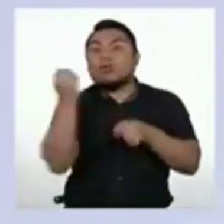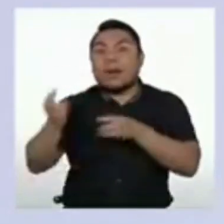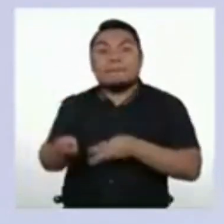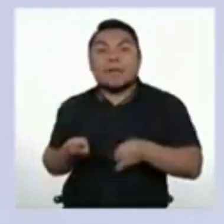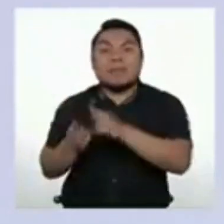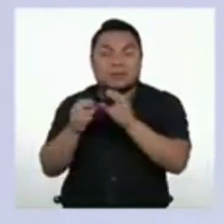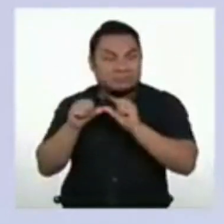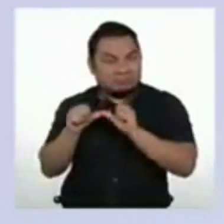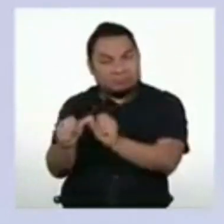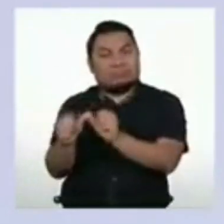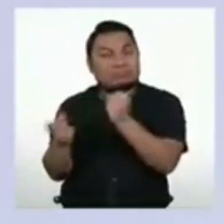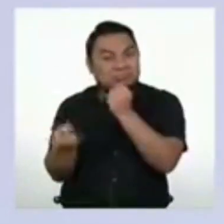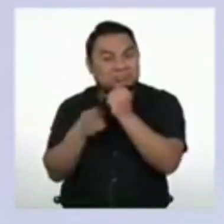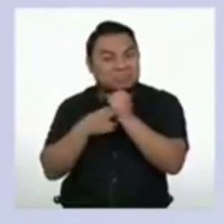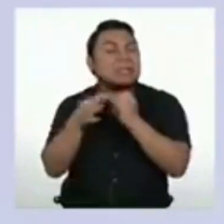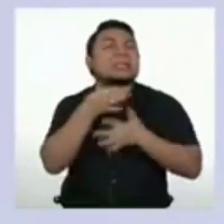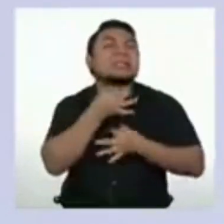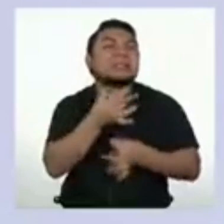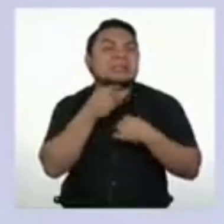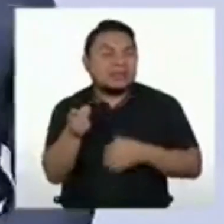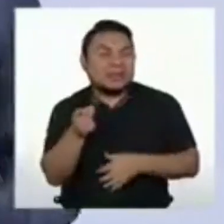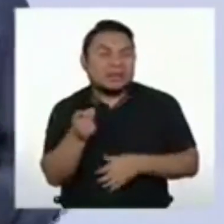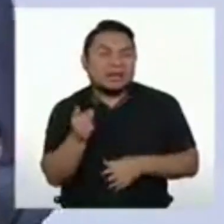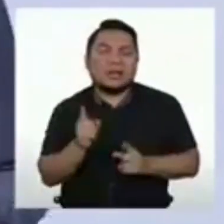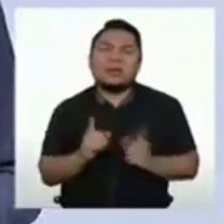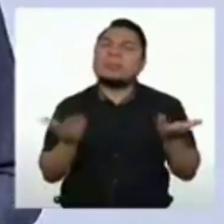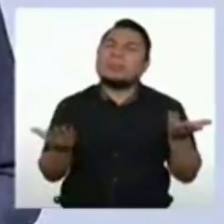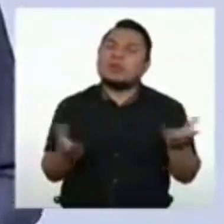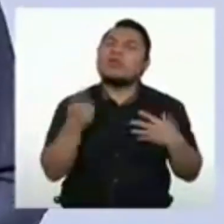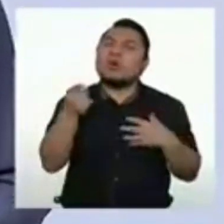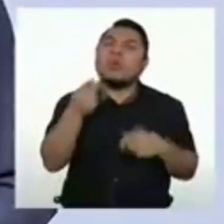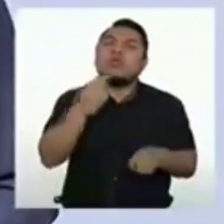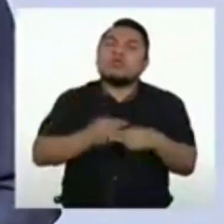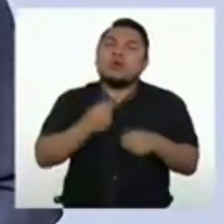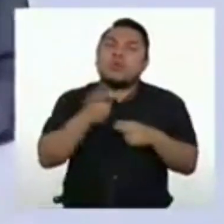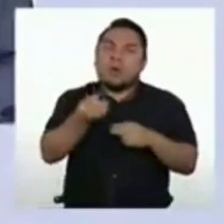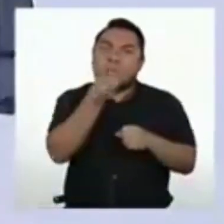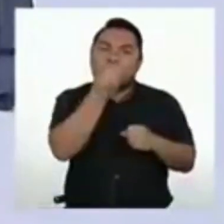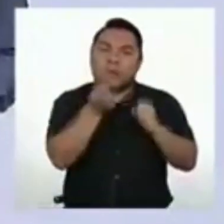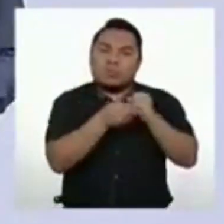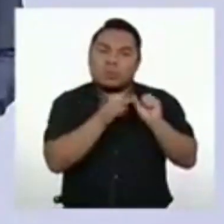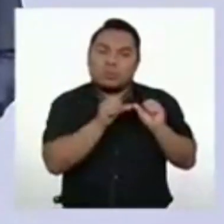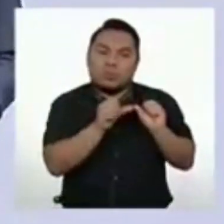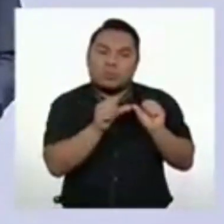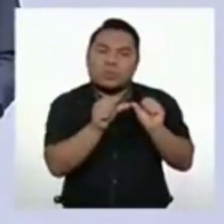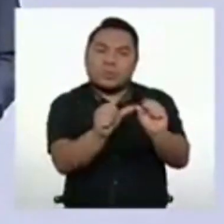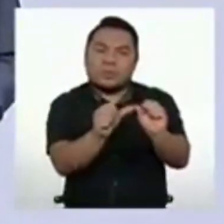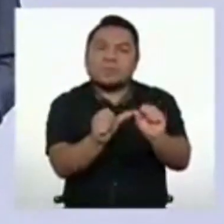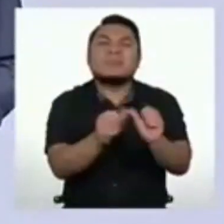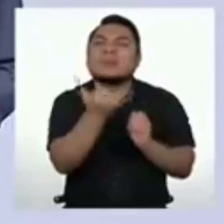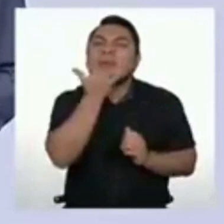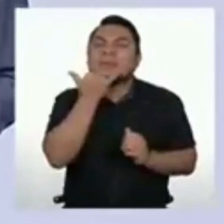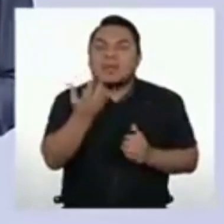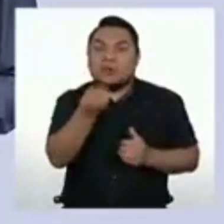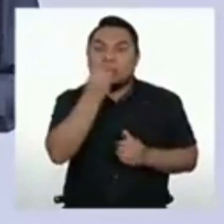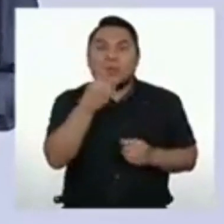muy interesantes. Pero, ¿cómo se llevan a cabo estas técnicas de conservación? ¿Qué es lo que le sucede a los alimentos